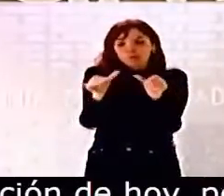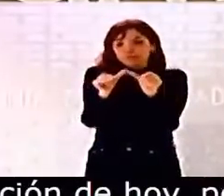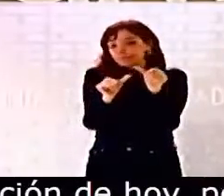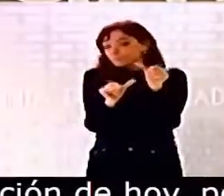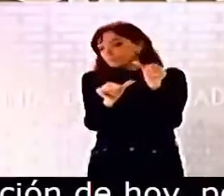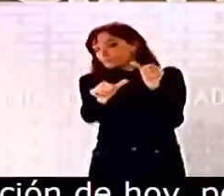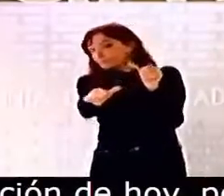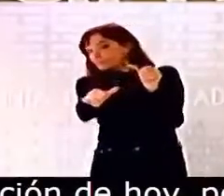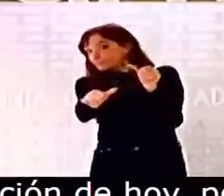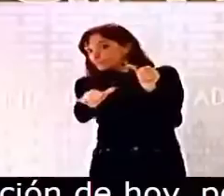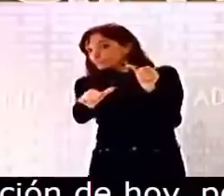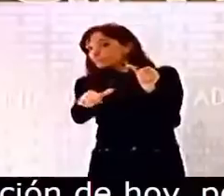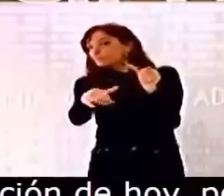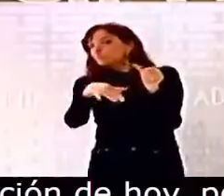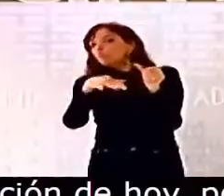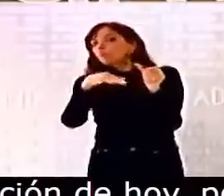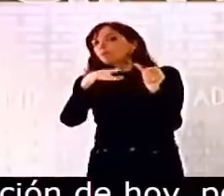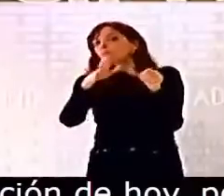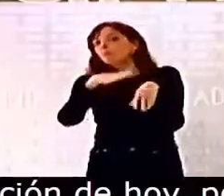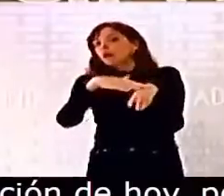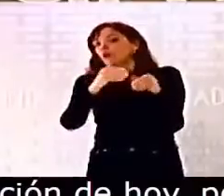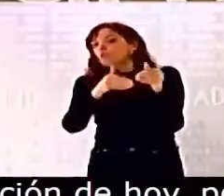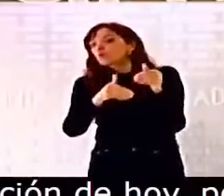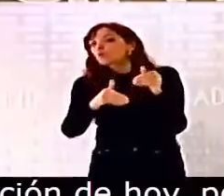de lo que puede ser el futuro.